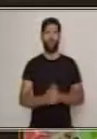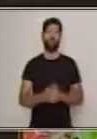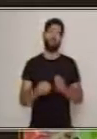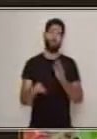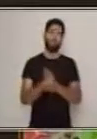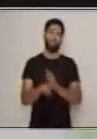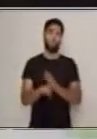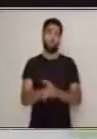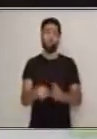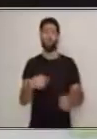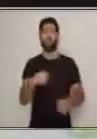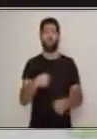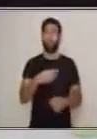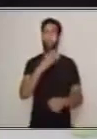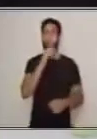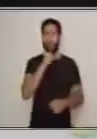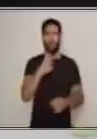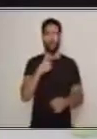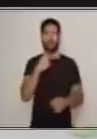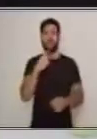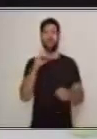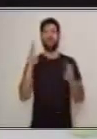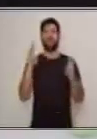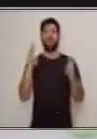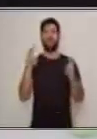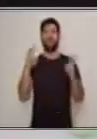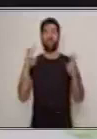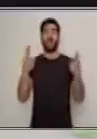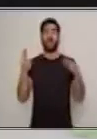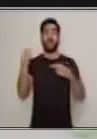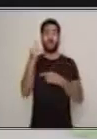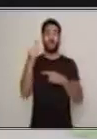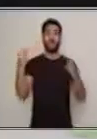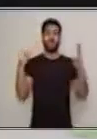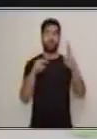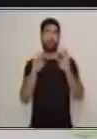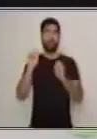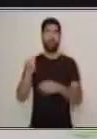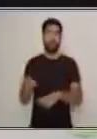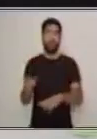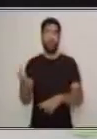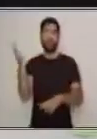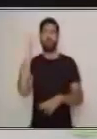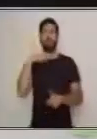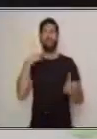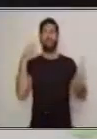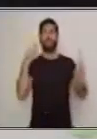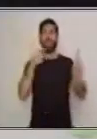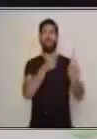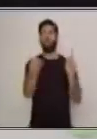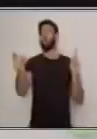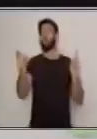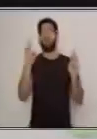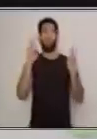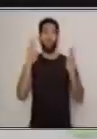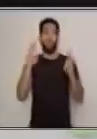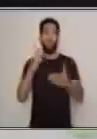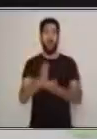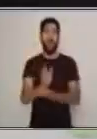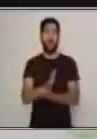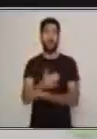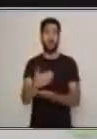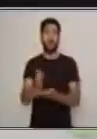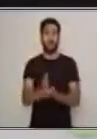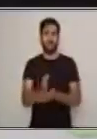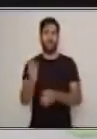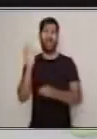iniciar que si les voy a hablar sobre el reciclaje y voy a terminar hablando sobre el chef que cocina o